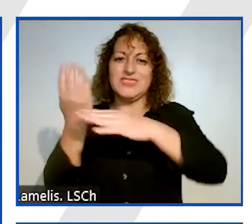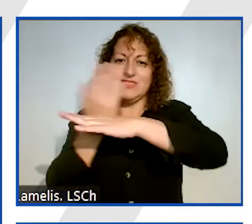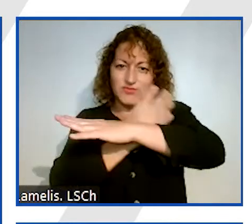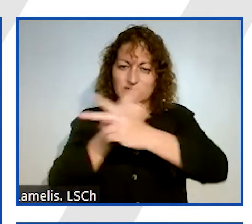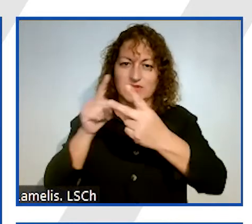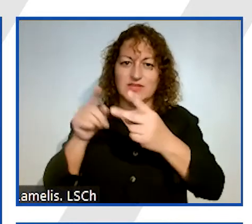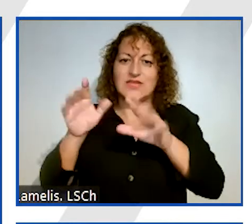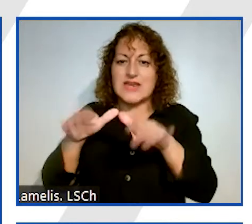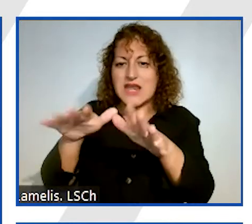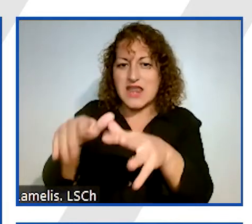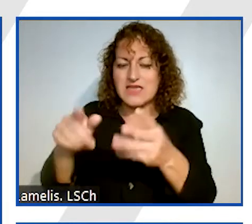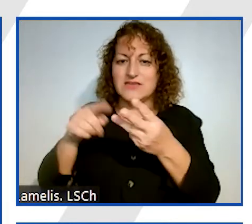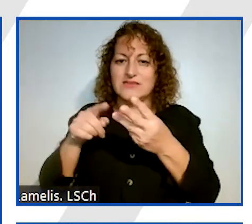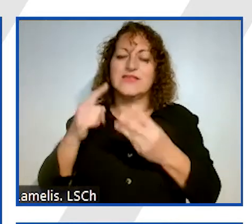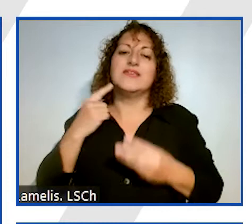que